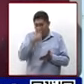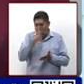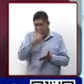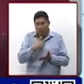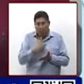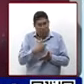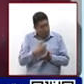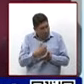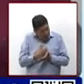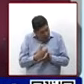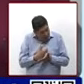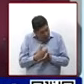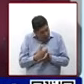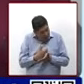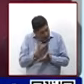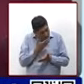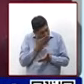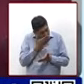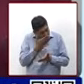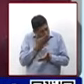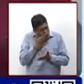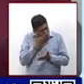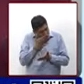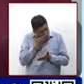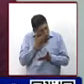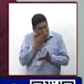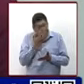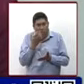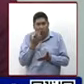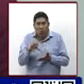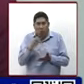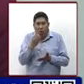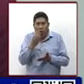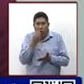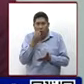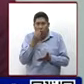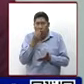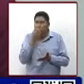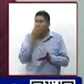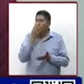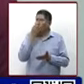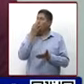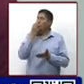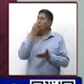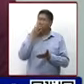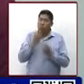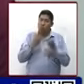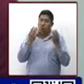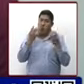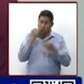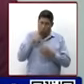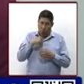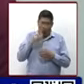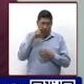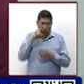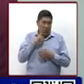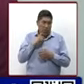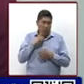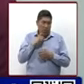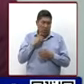lo que fuera, es el tercer indicador que nos tiene que llamar la atención, ¿no? La mayoría de los casos de abuso sexual son por